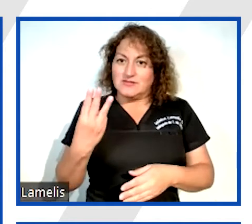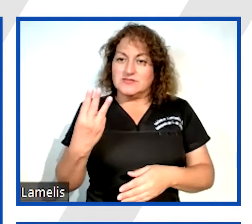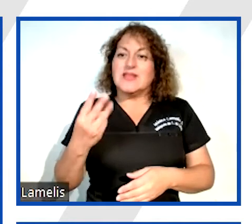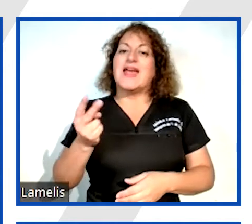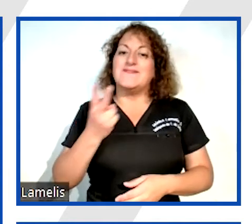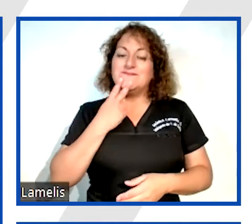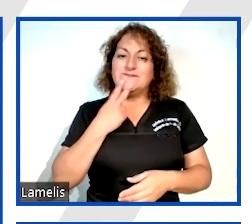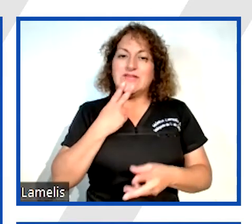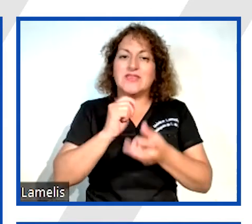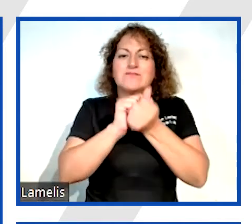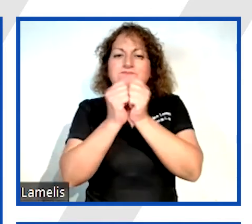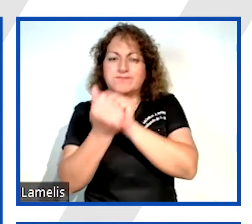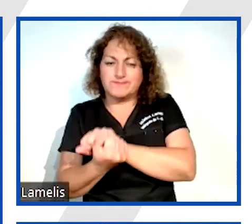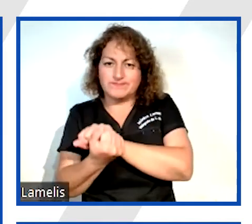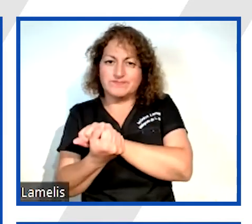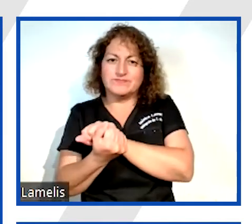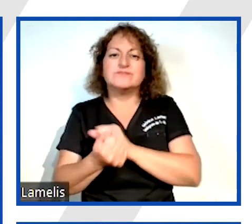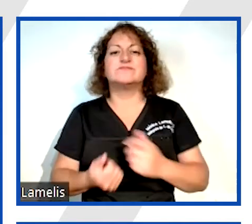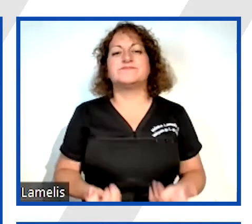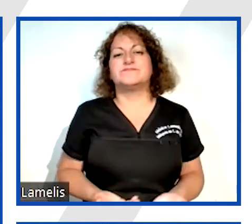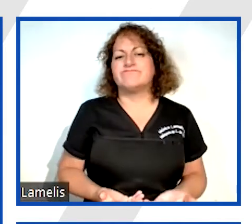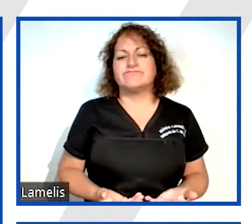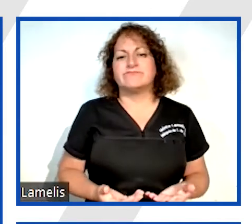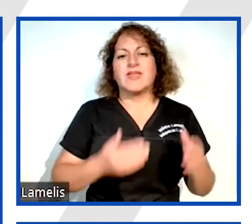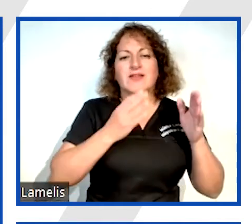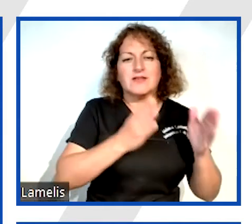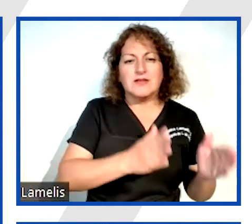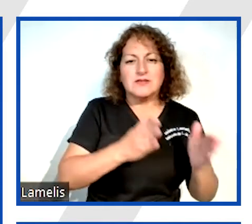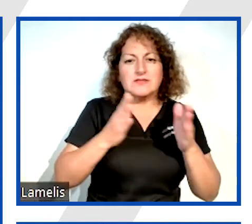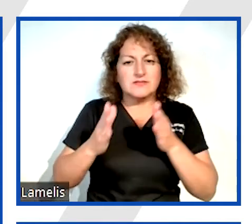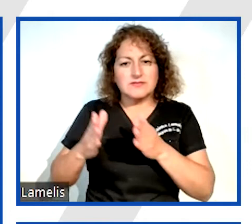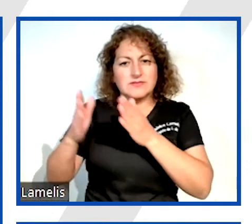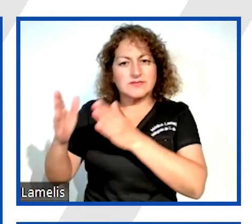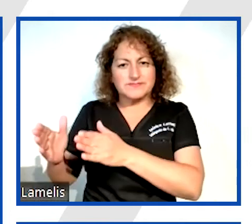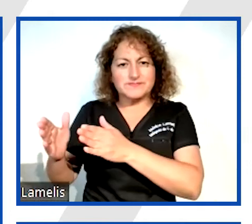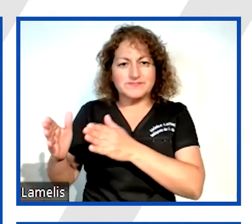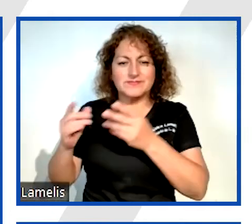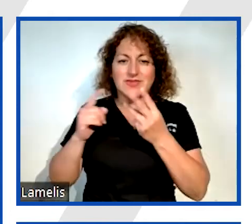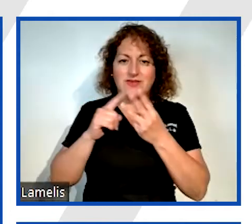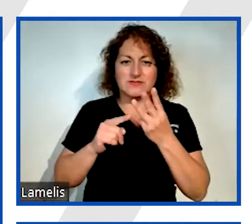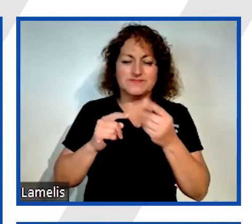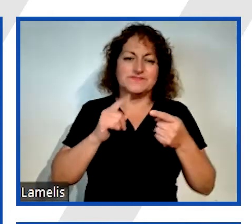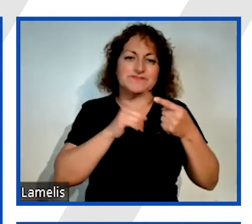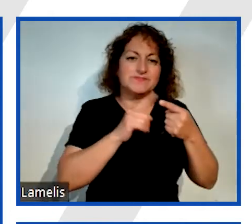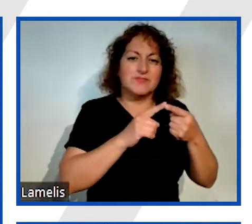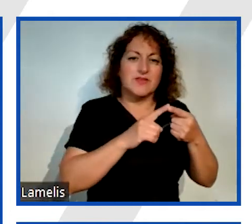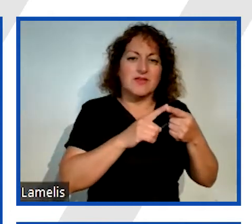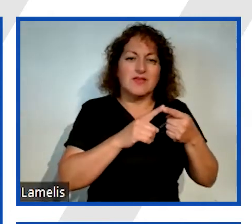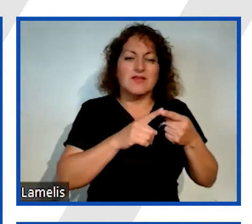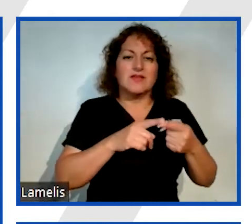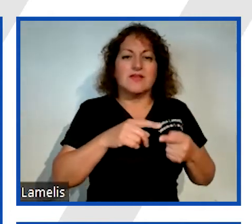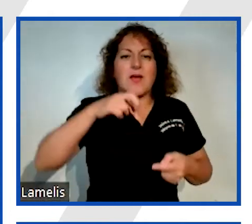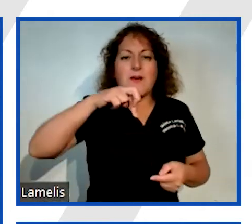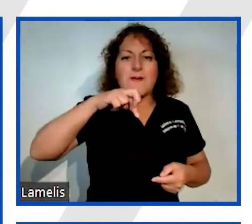resulta que hay cuatro etapas grande y diferenciadas de la evolución de la vida que partiría con el nacimiento de la proto vida